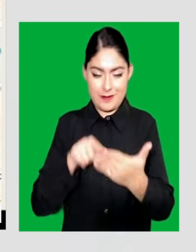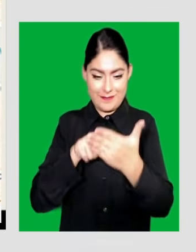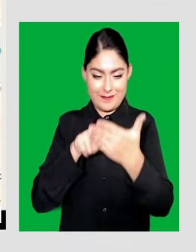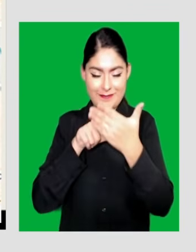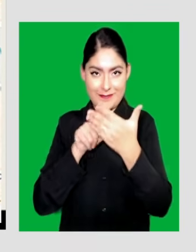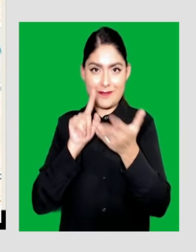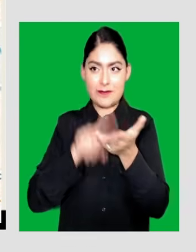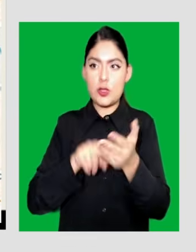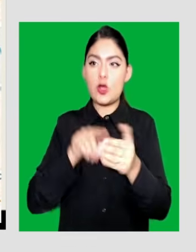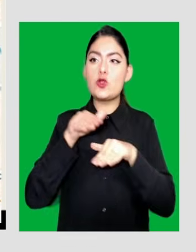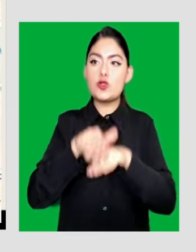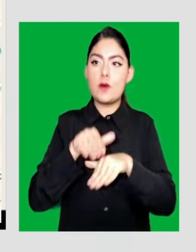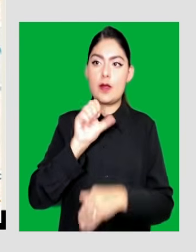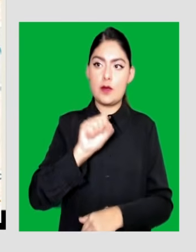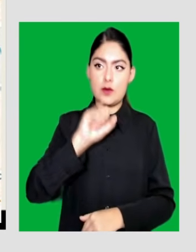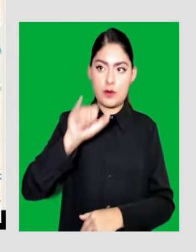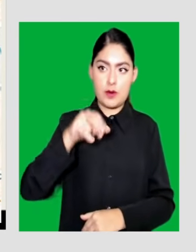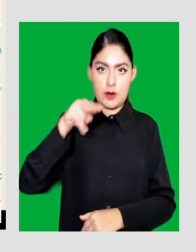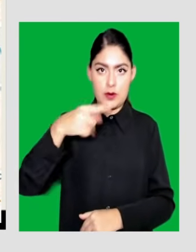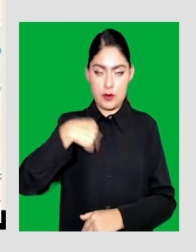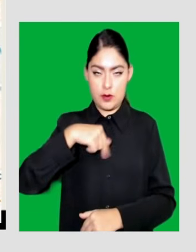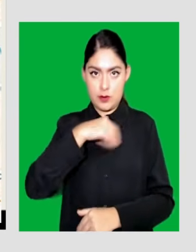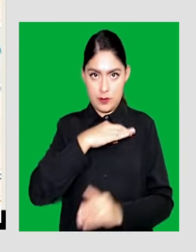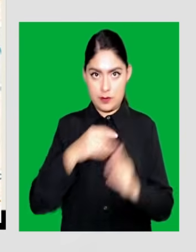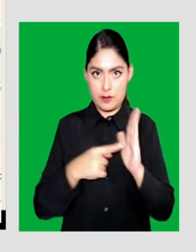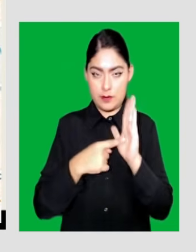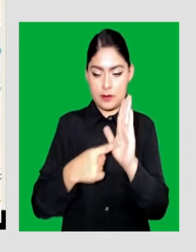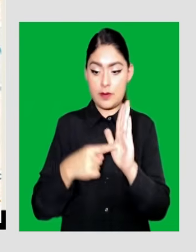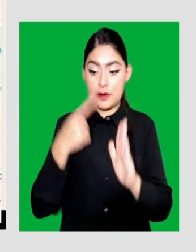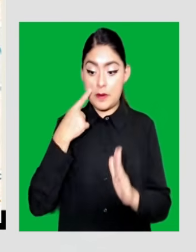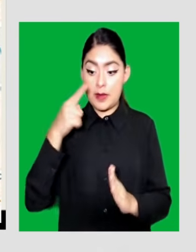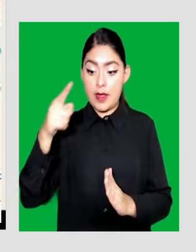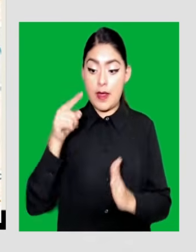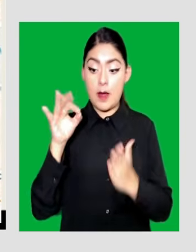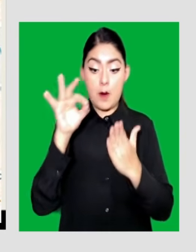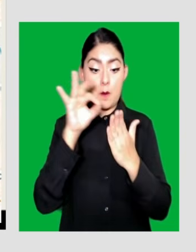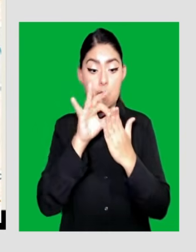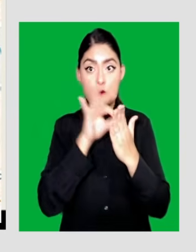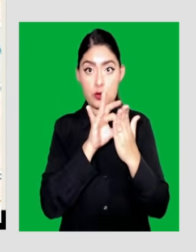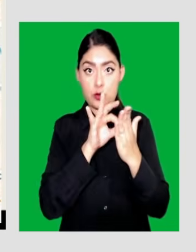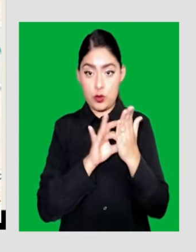Vamos a hacer lo mismo para el perímetro de la Suprema Corte de Justicia.